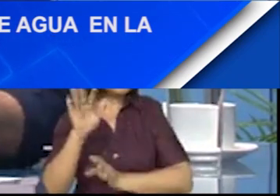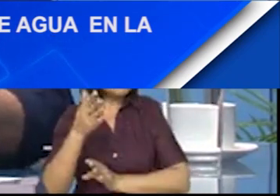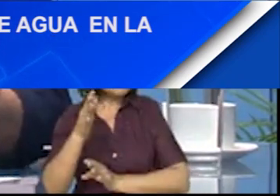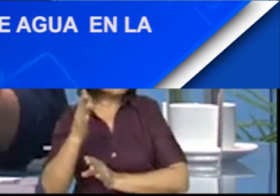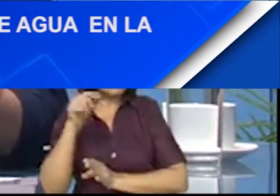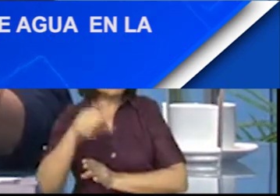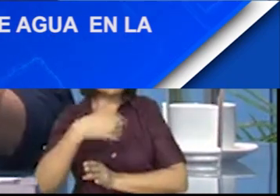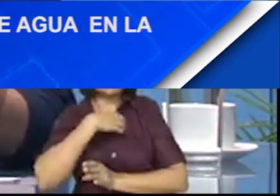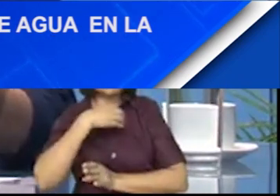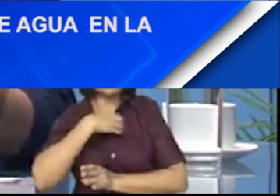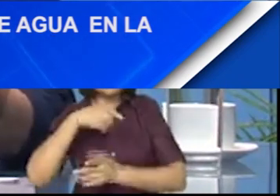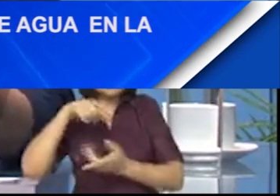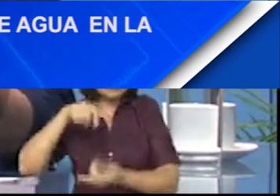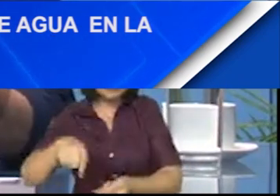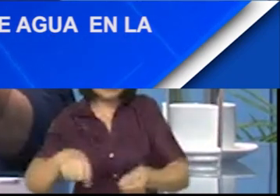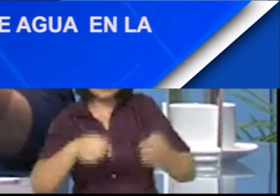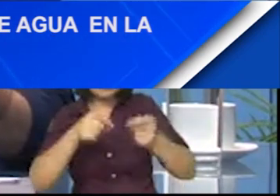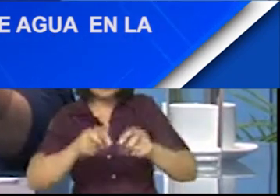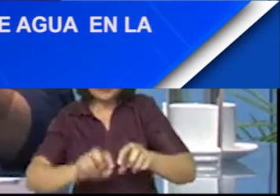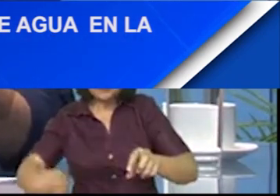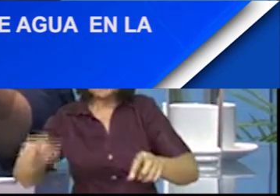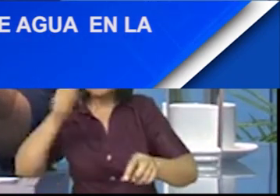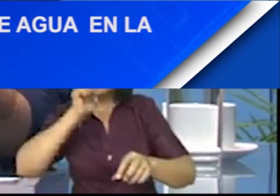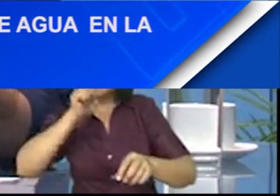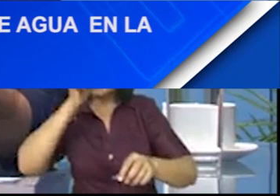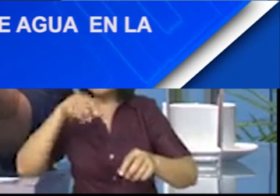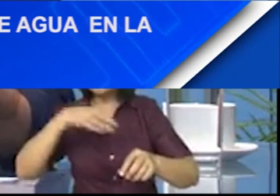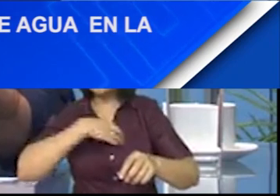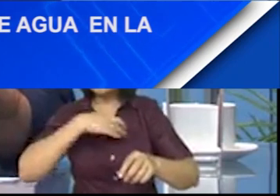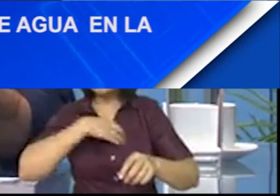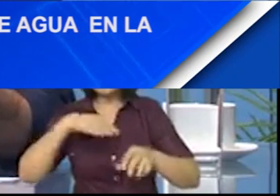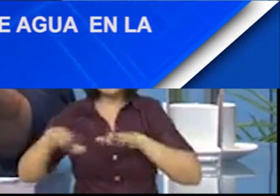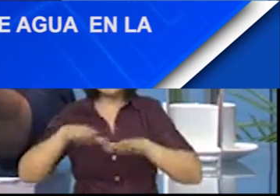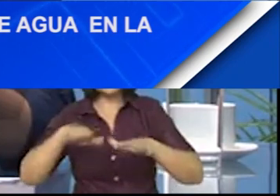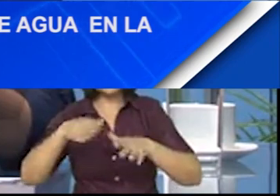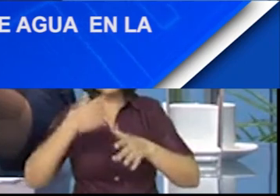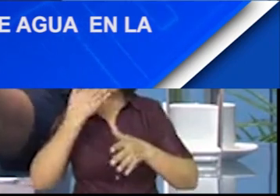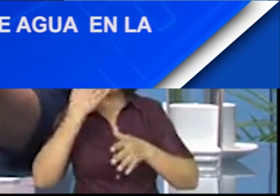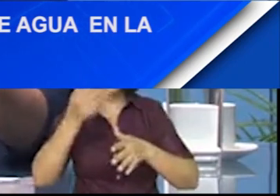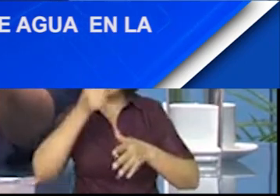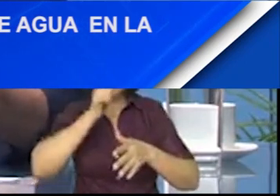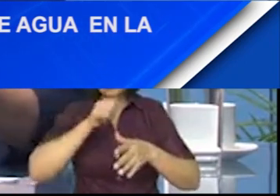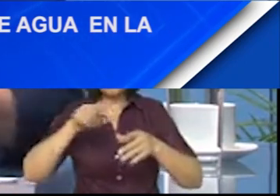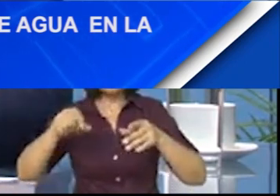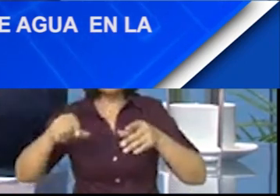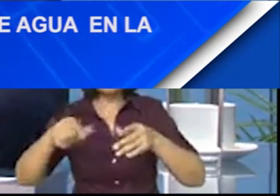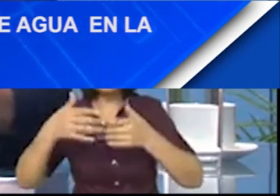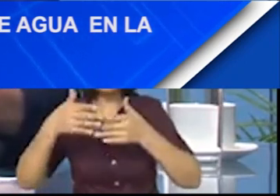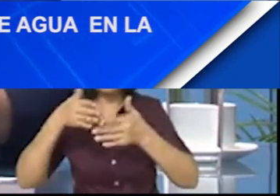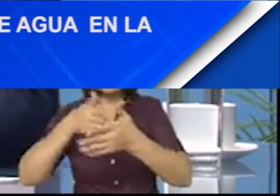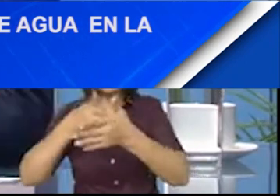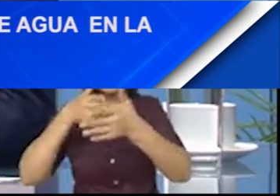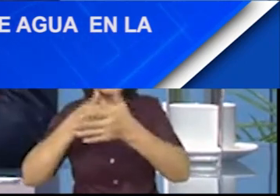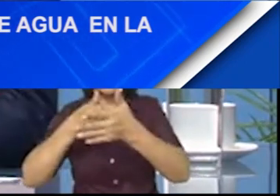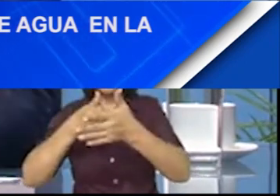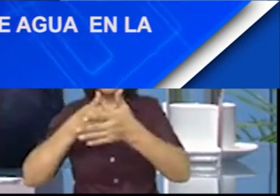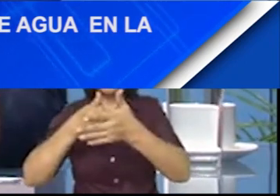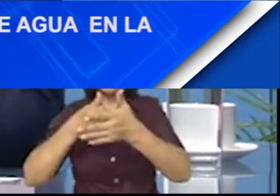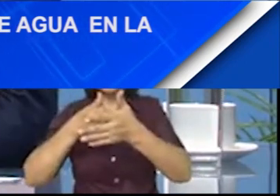redes artesanales y que obviamente esa red artesanal no les permite que tengan un buen servicio de agua. Todas esas 10.000